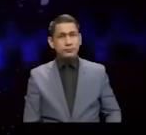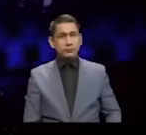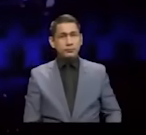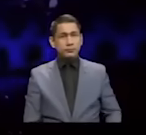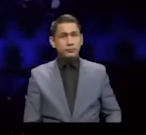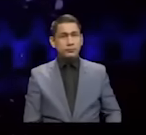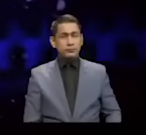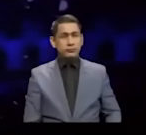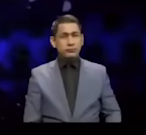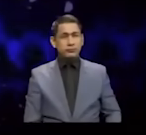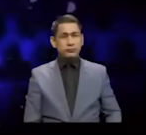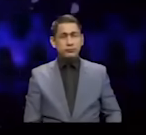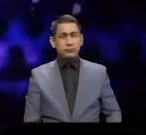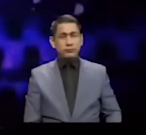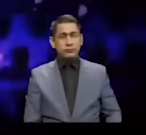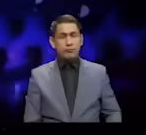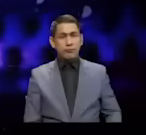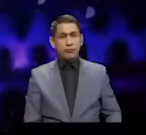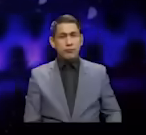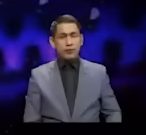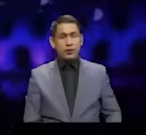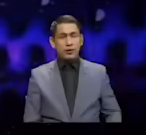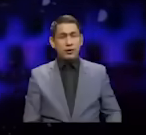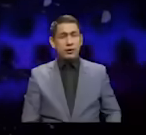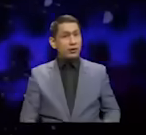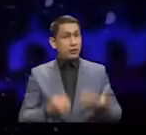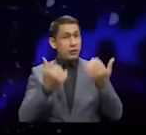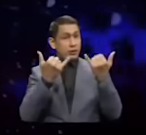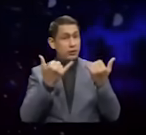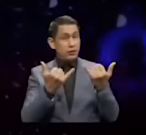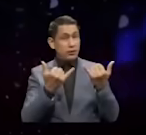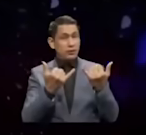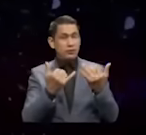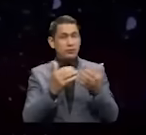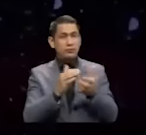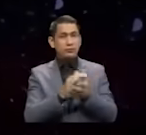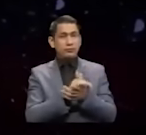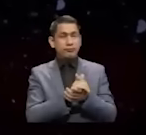La verdad es que no le puedo decir, porque usted sabe que son cosas que